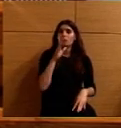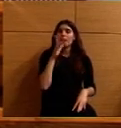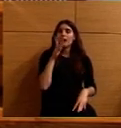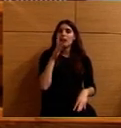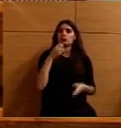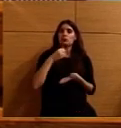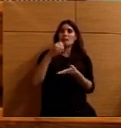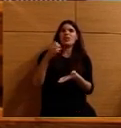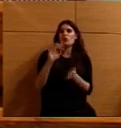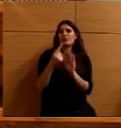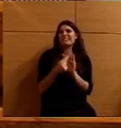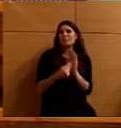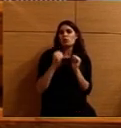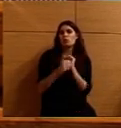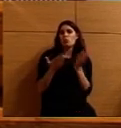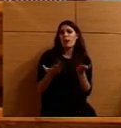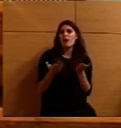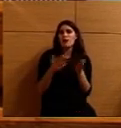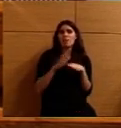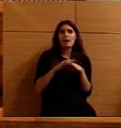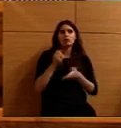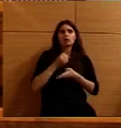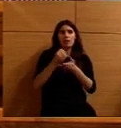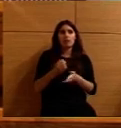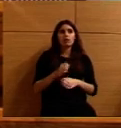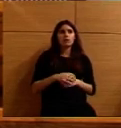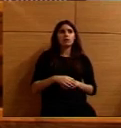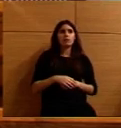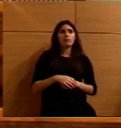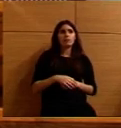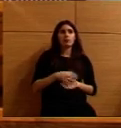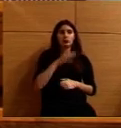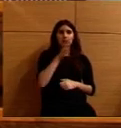nominativa o qué criterios se van a seguir para estas subvenciones nominativas para